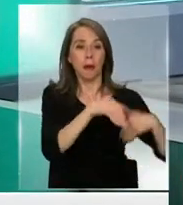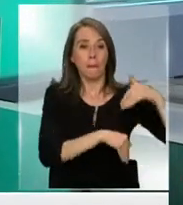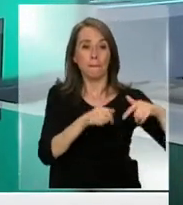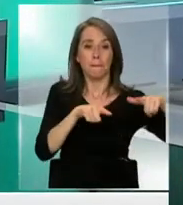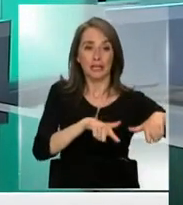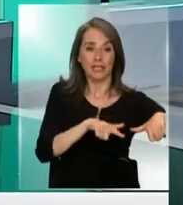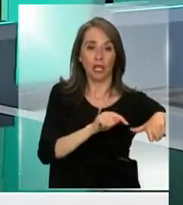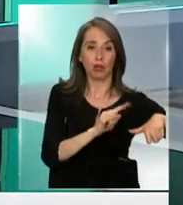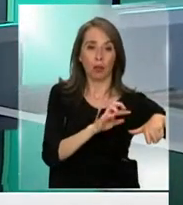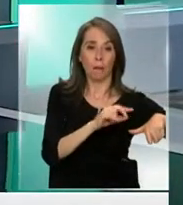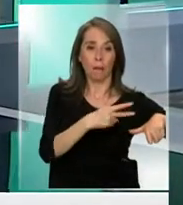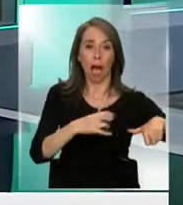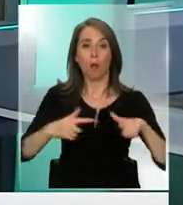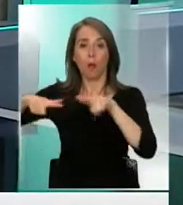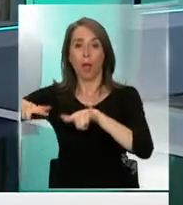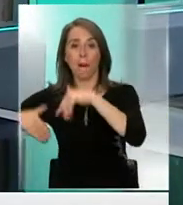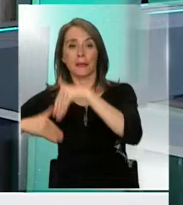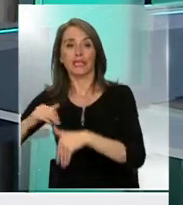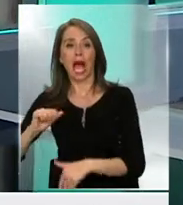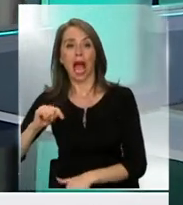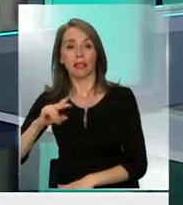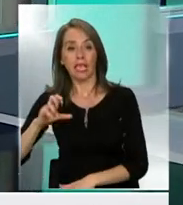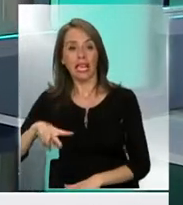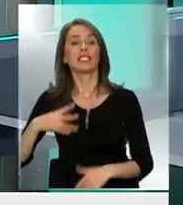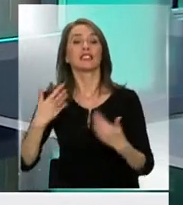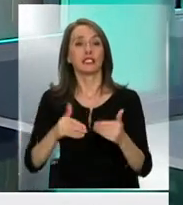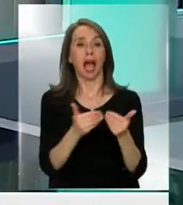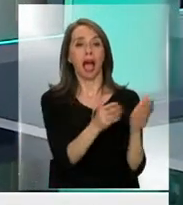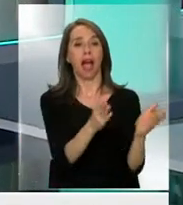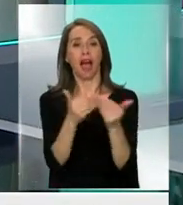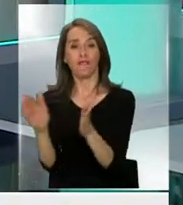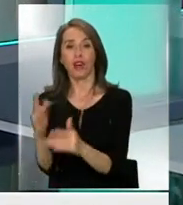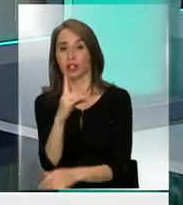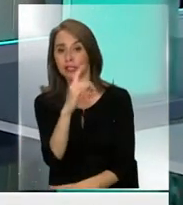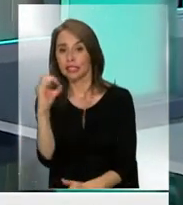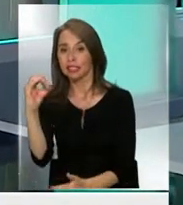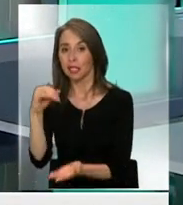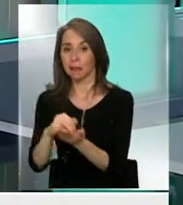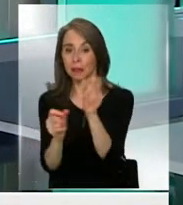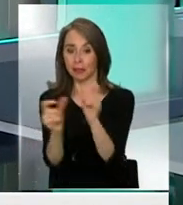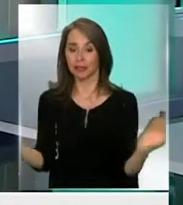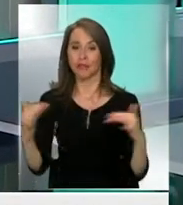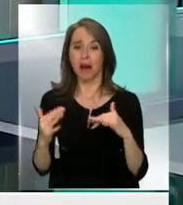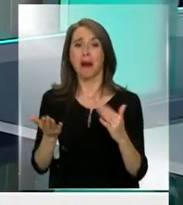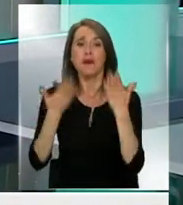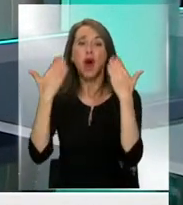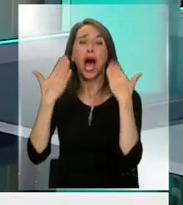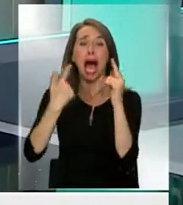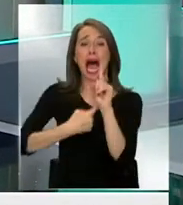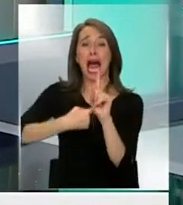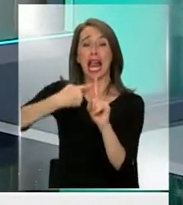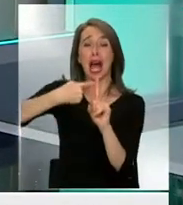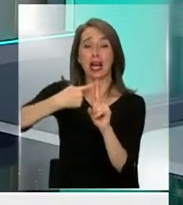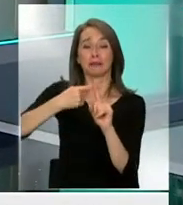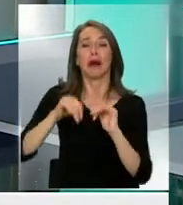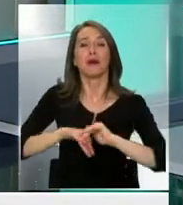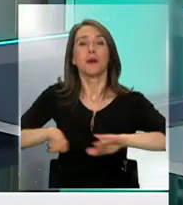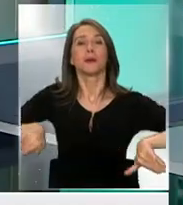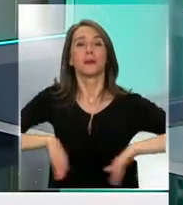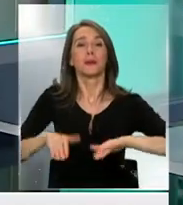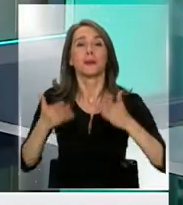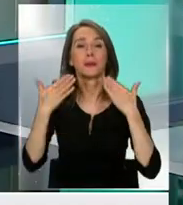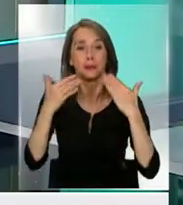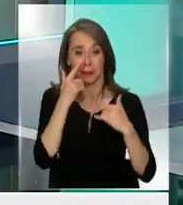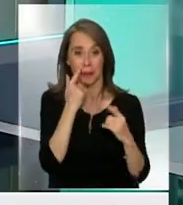Antilén abrieron sus puertas y espera la visita de más de 100.000 personas que buscan combatir las altas temperaturas. La nota es de